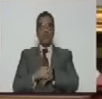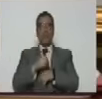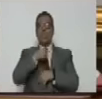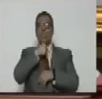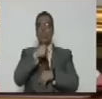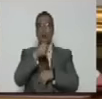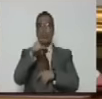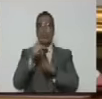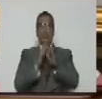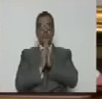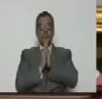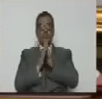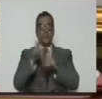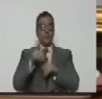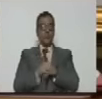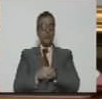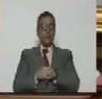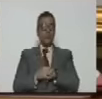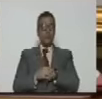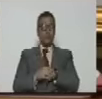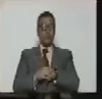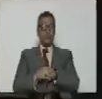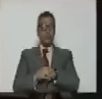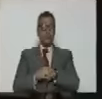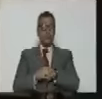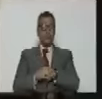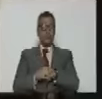Micrófono para el diputado, por favor.